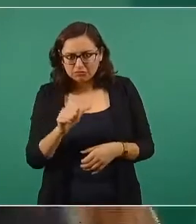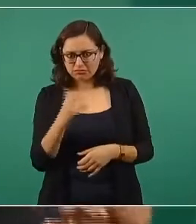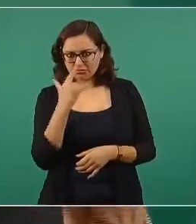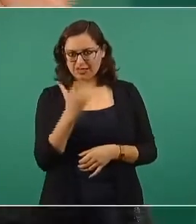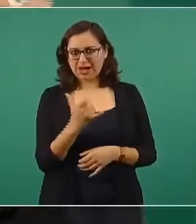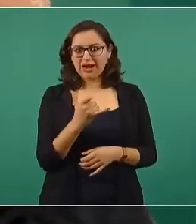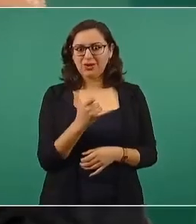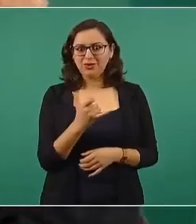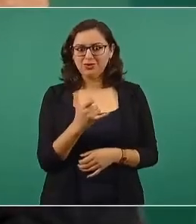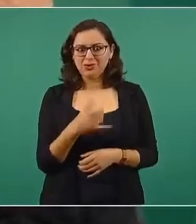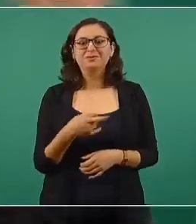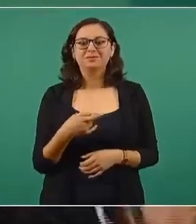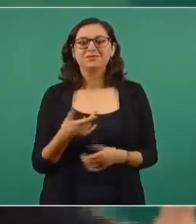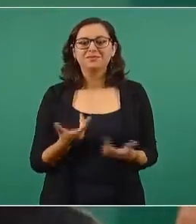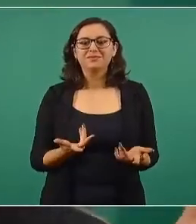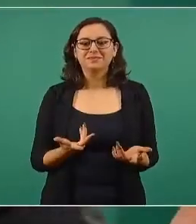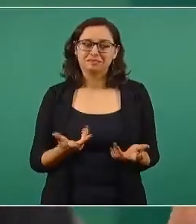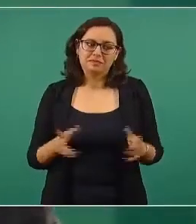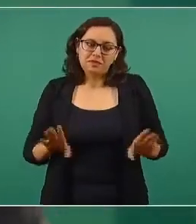Pero